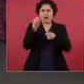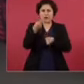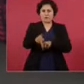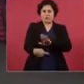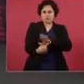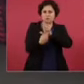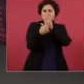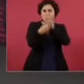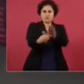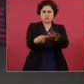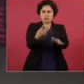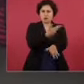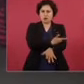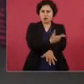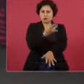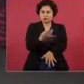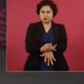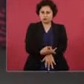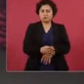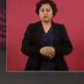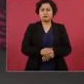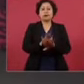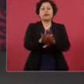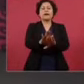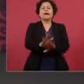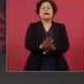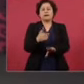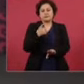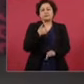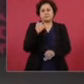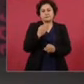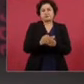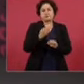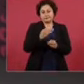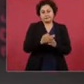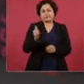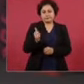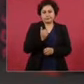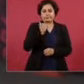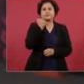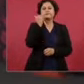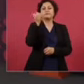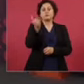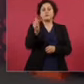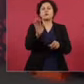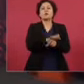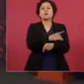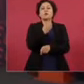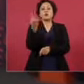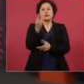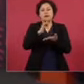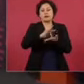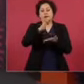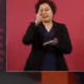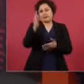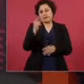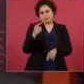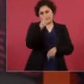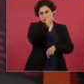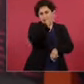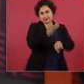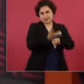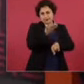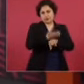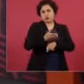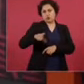Aprovechar ahora ya nada más para que agradecerle a los del gobierno de Estados Unidos que ayer aclararon,